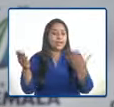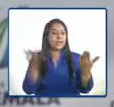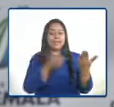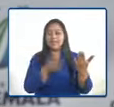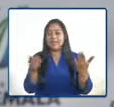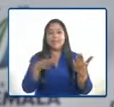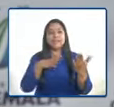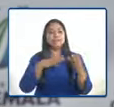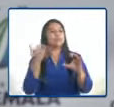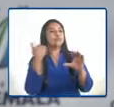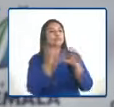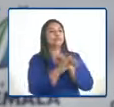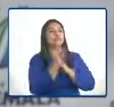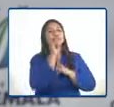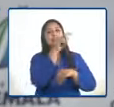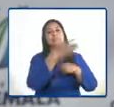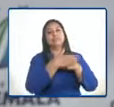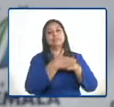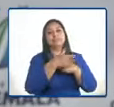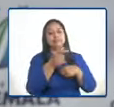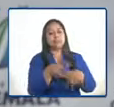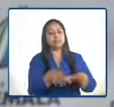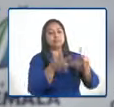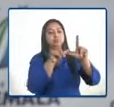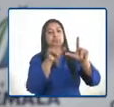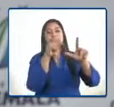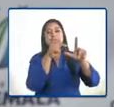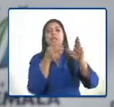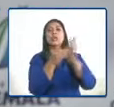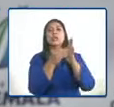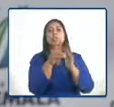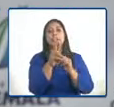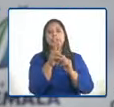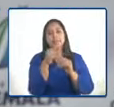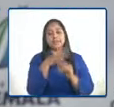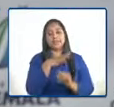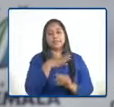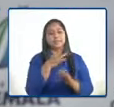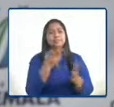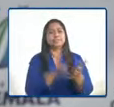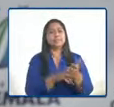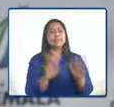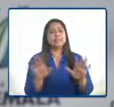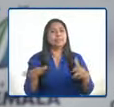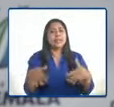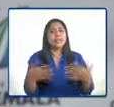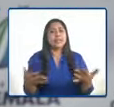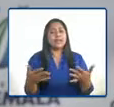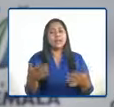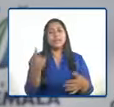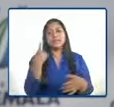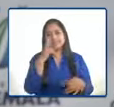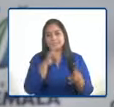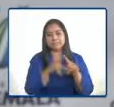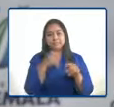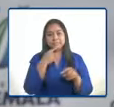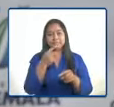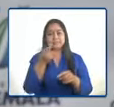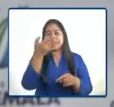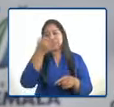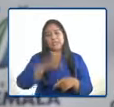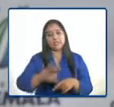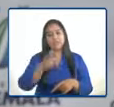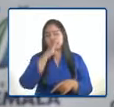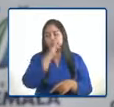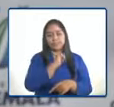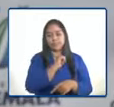Este salvaconducto tiene un código QR y esto lo implementamos para asegurarnos que no puedan ser falsificados